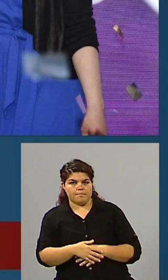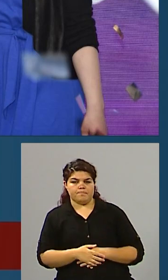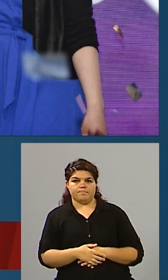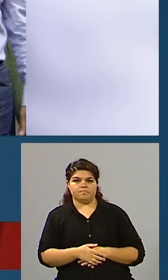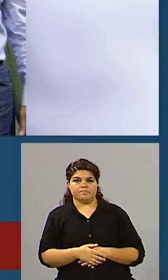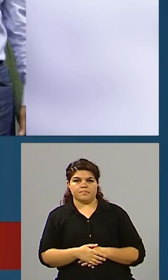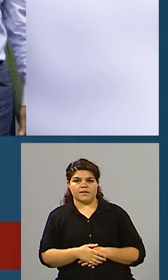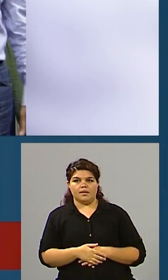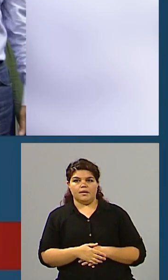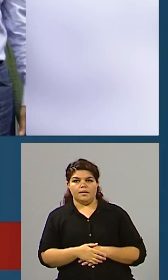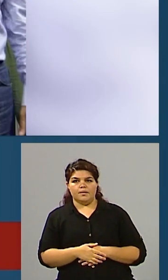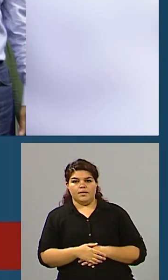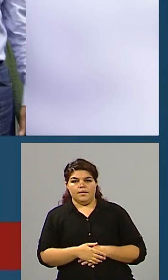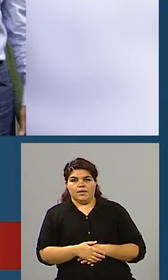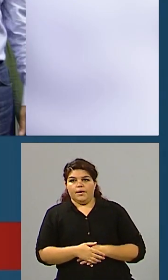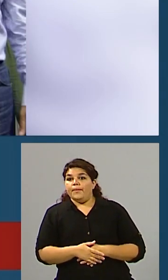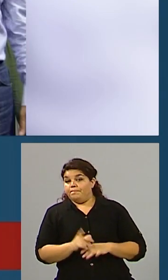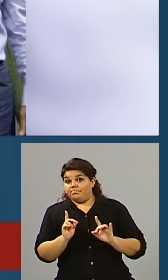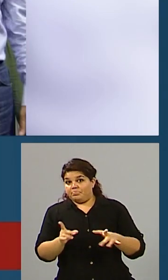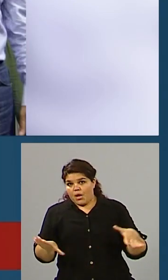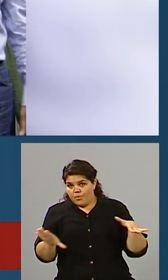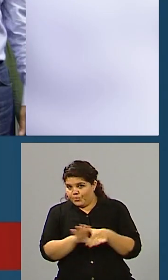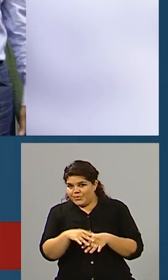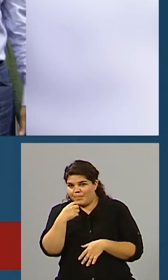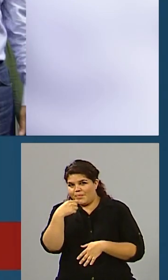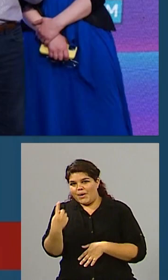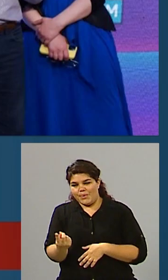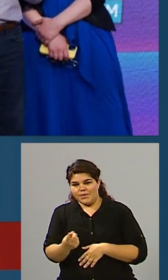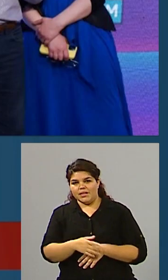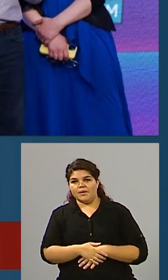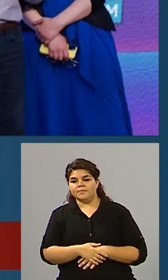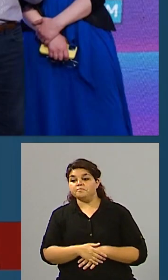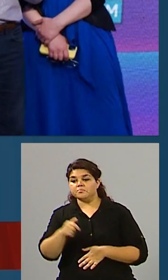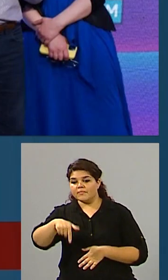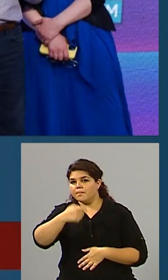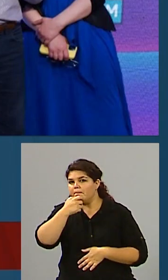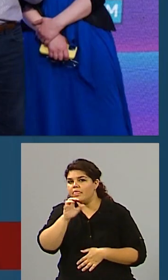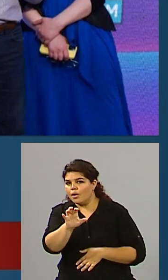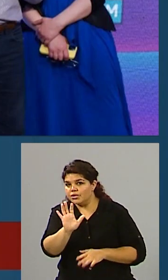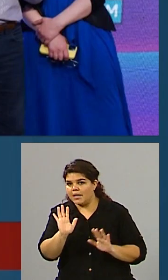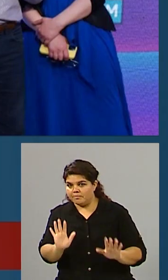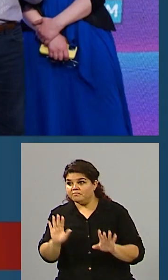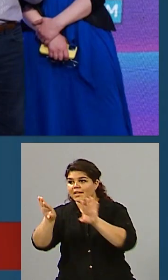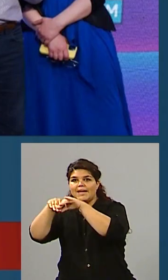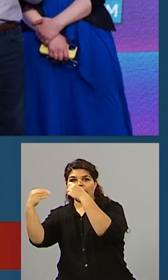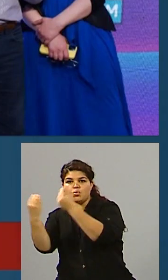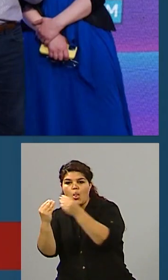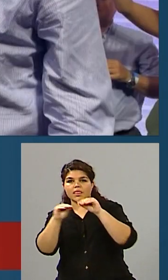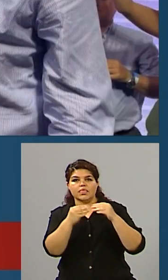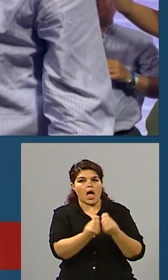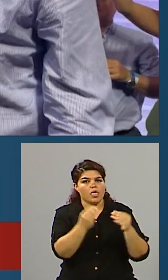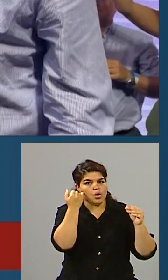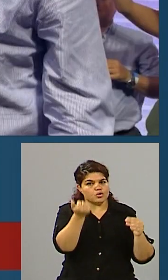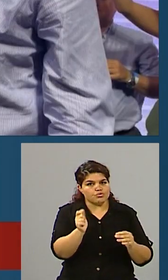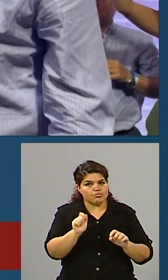dejar de preguntarte, Luis, si, digo, Mendoza, a partir de estos resultados, ¿es